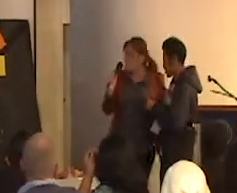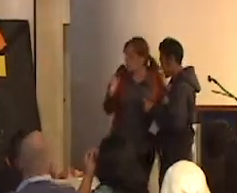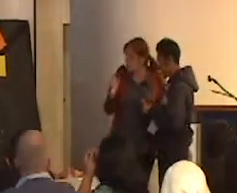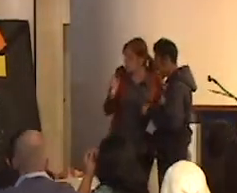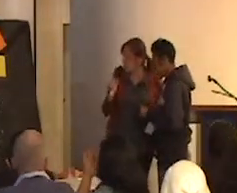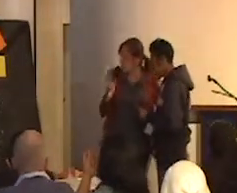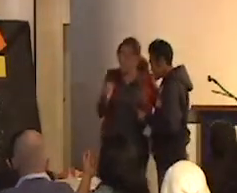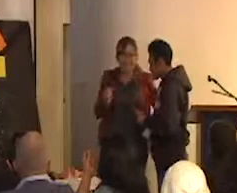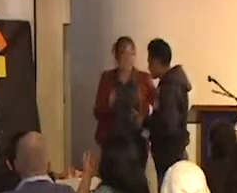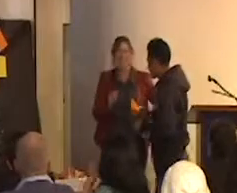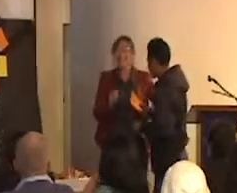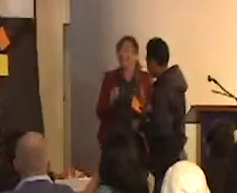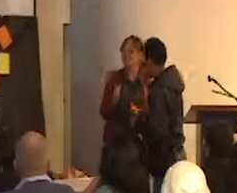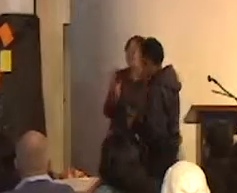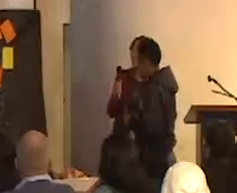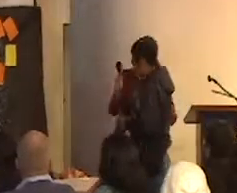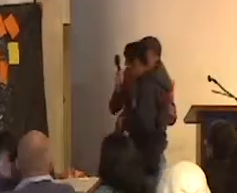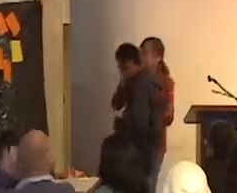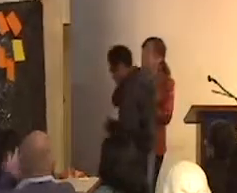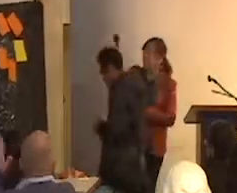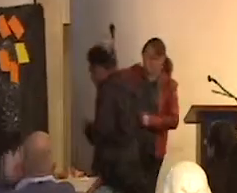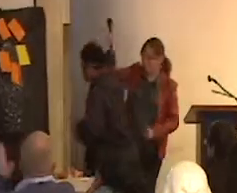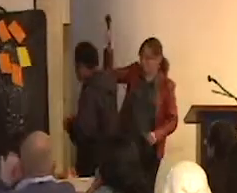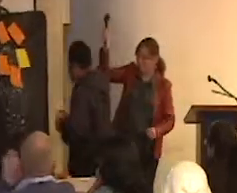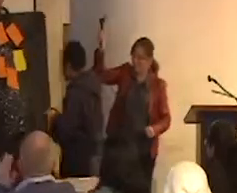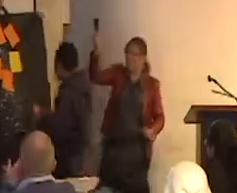Qué bien. Todo el cuerpo, entonces.